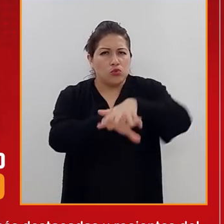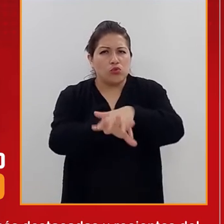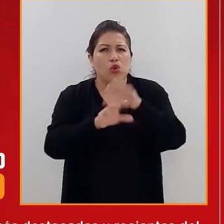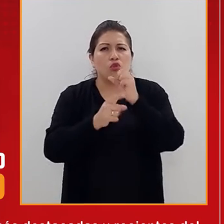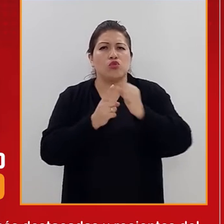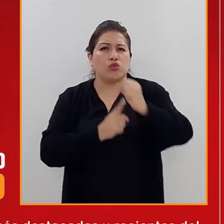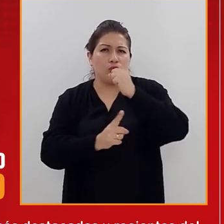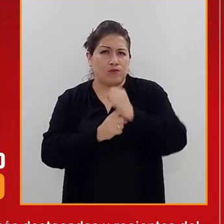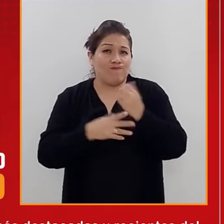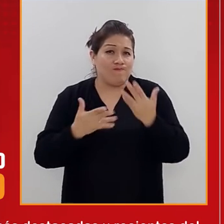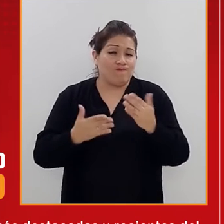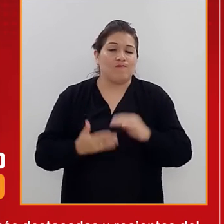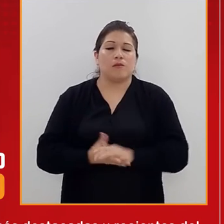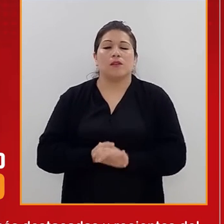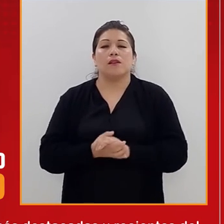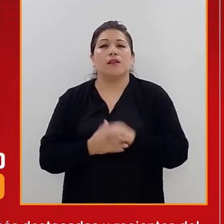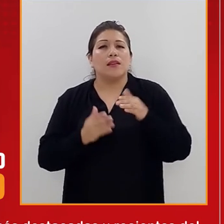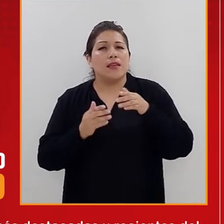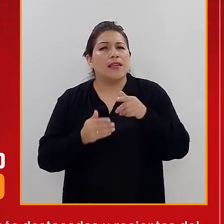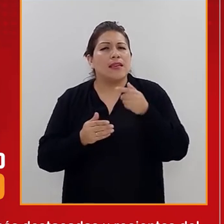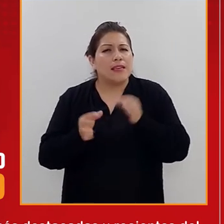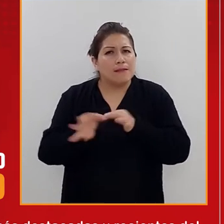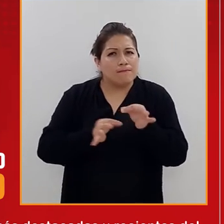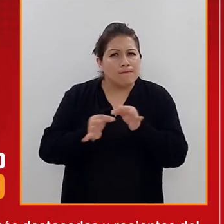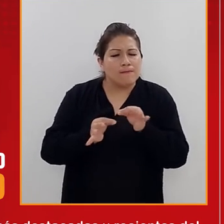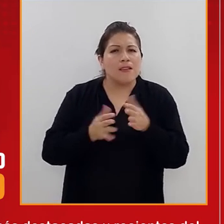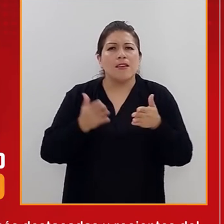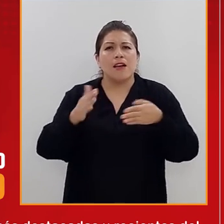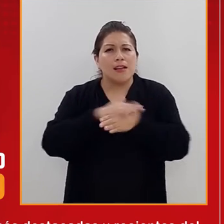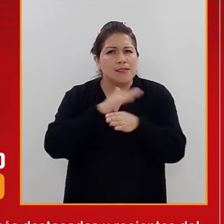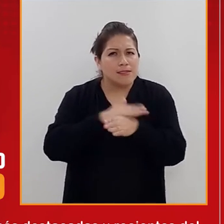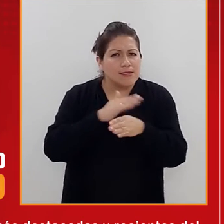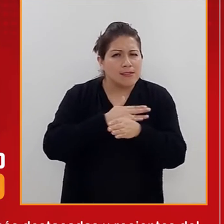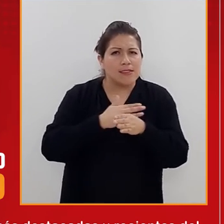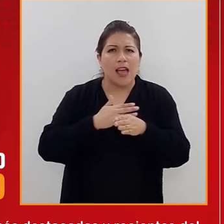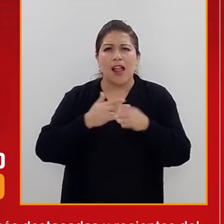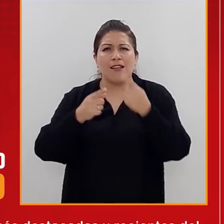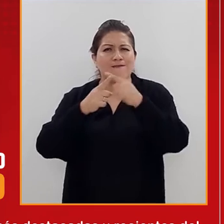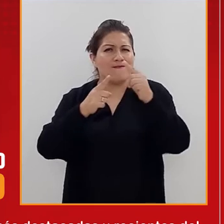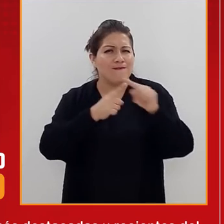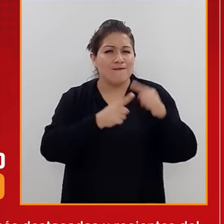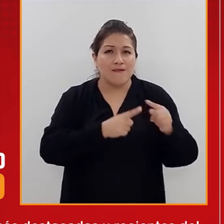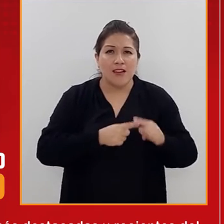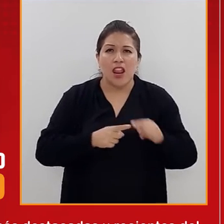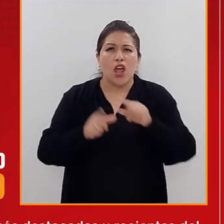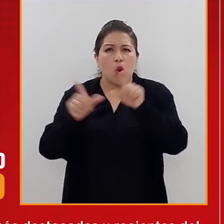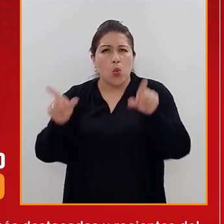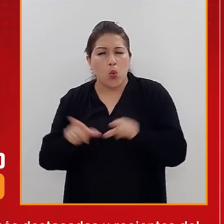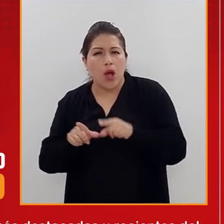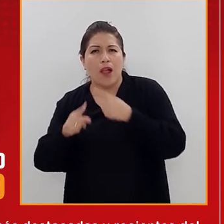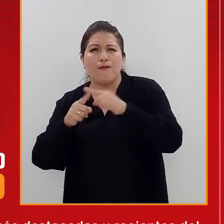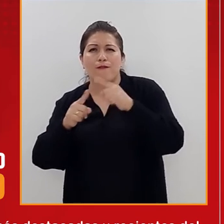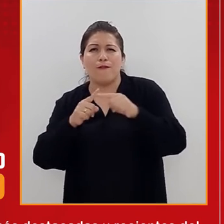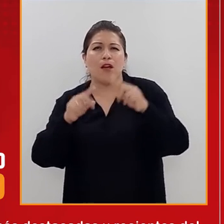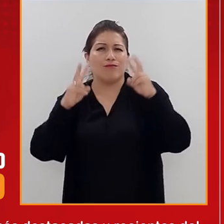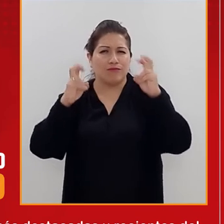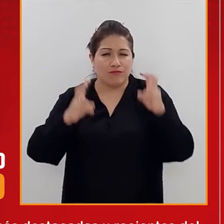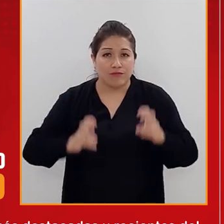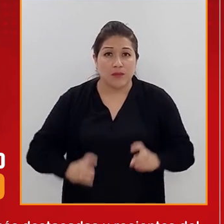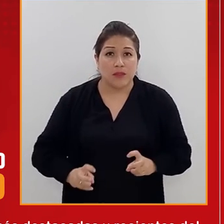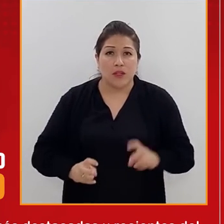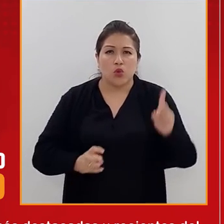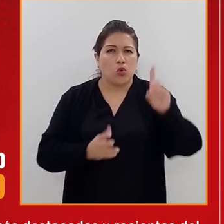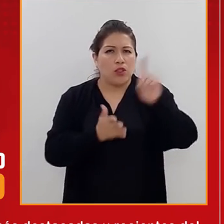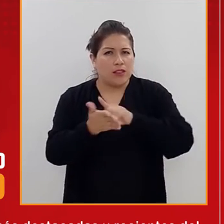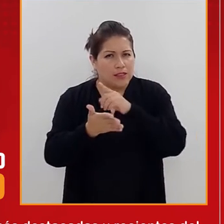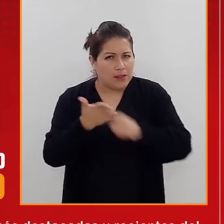como la inclusión social. Además, se guía por los principios accesibilidad universal, no discriminación, participación